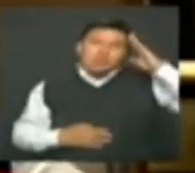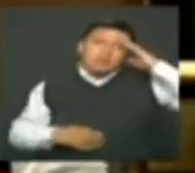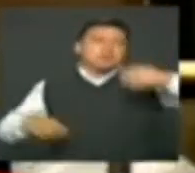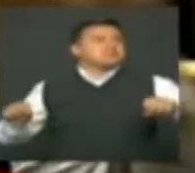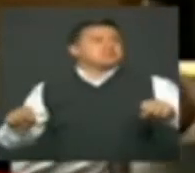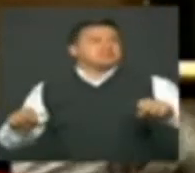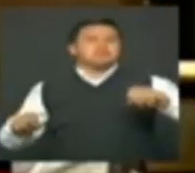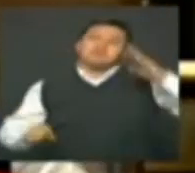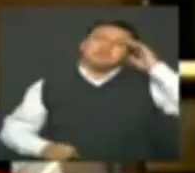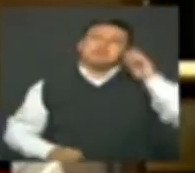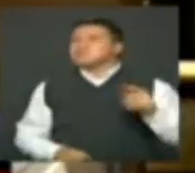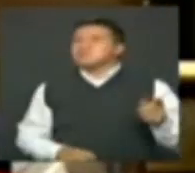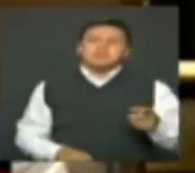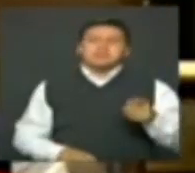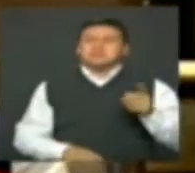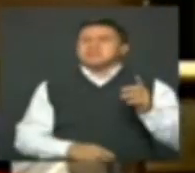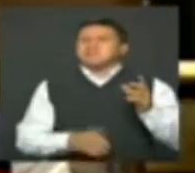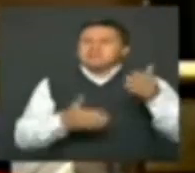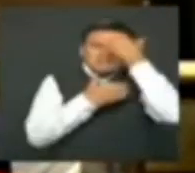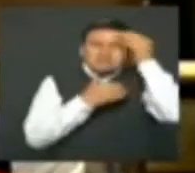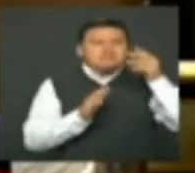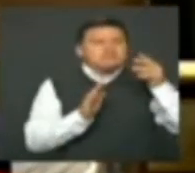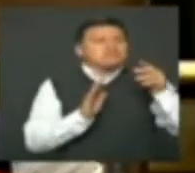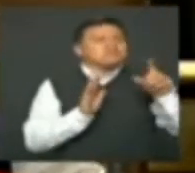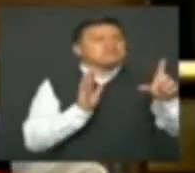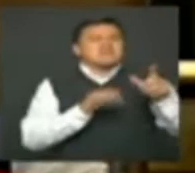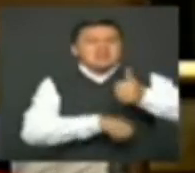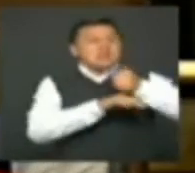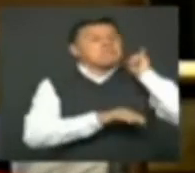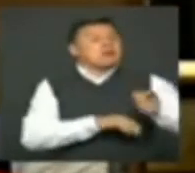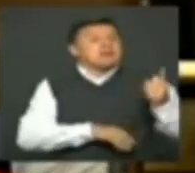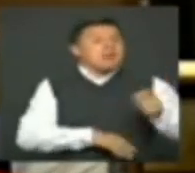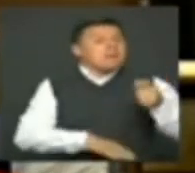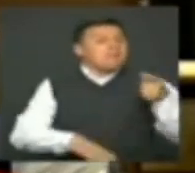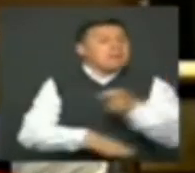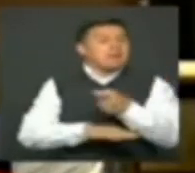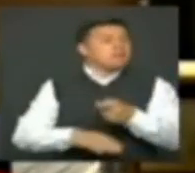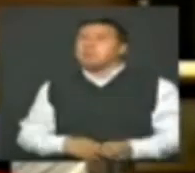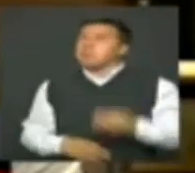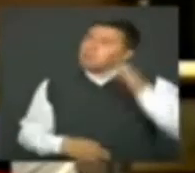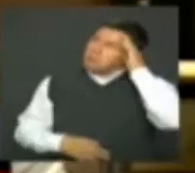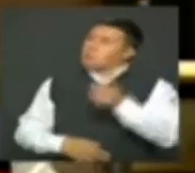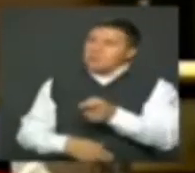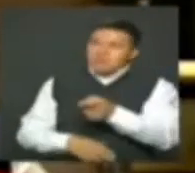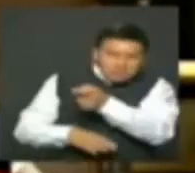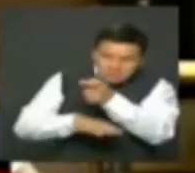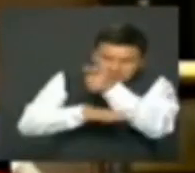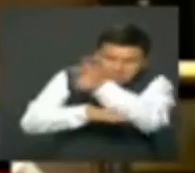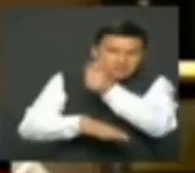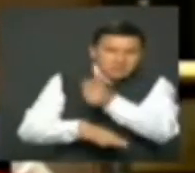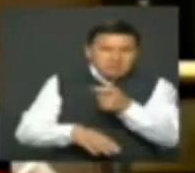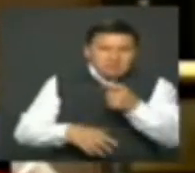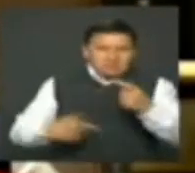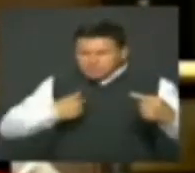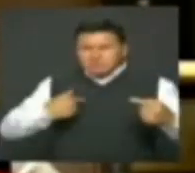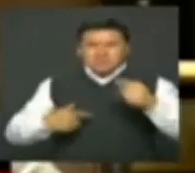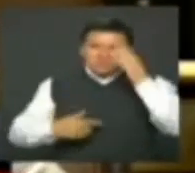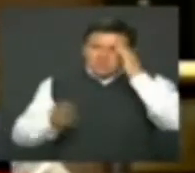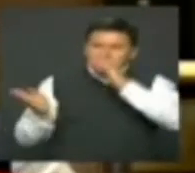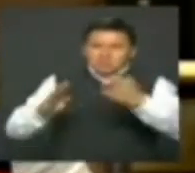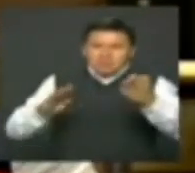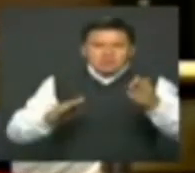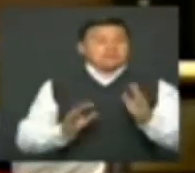policías, realidades que ustedes también han denunciado de manera recurrente, realidades tristes, dolorosas para muchos.